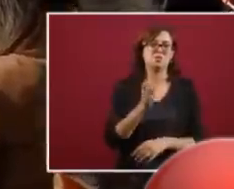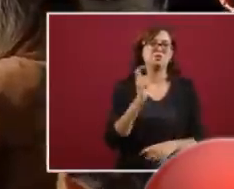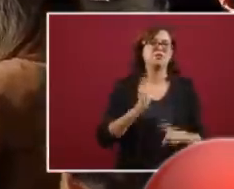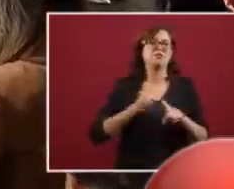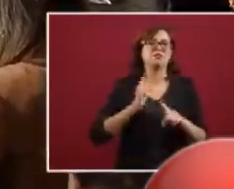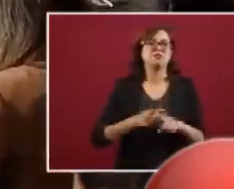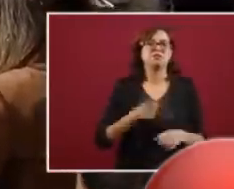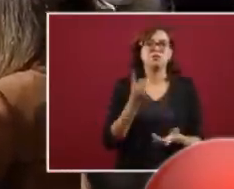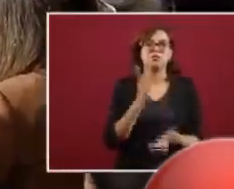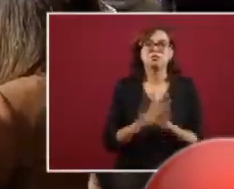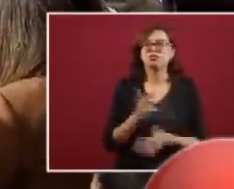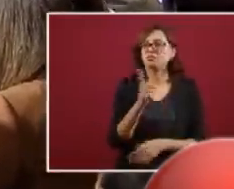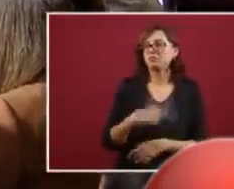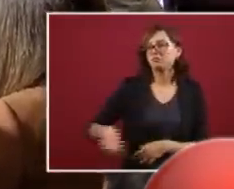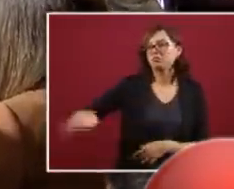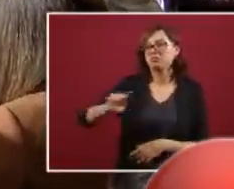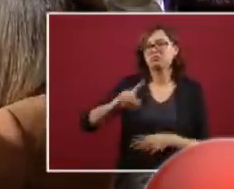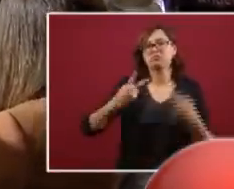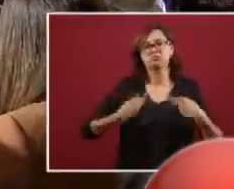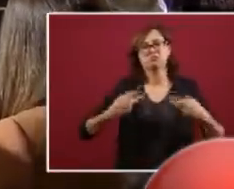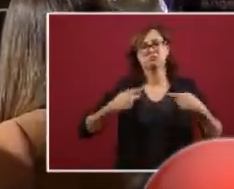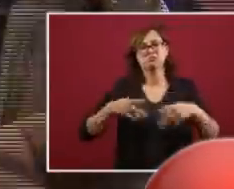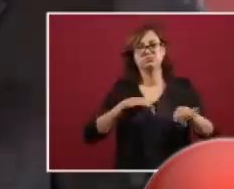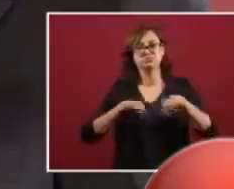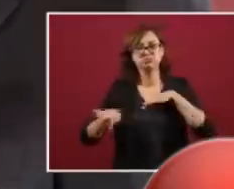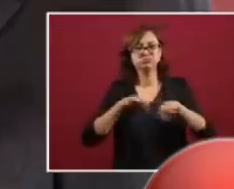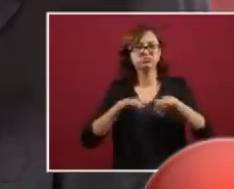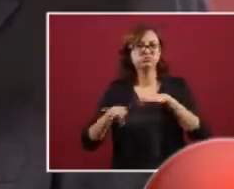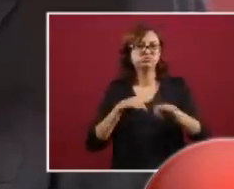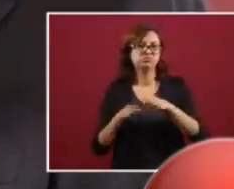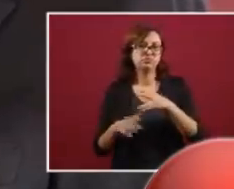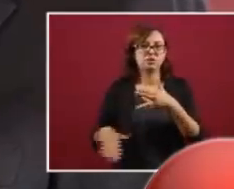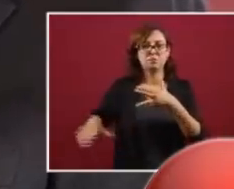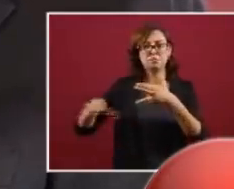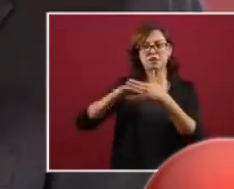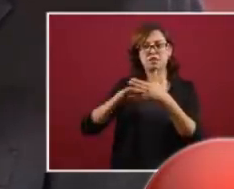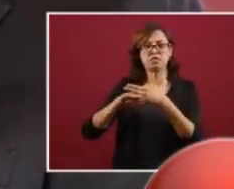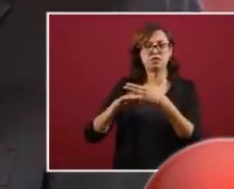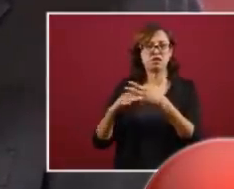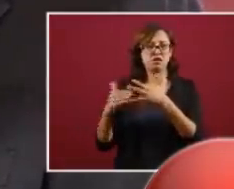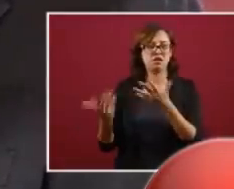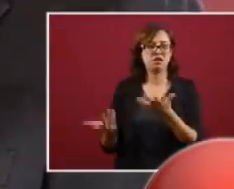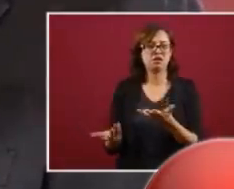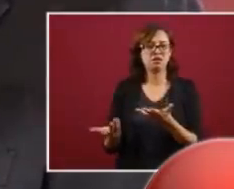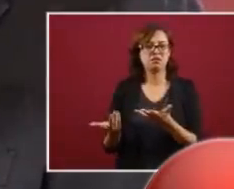los trabajadores, la clase media,